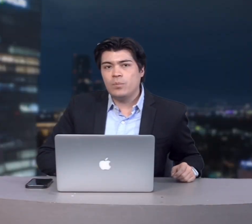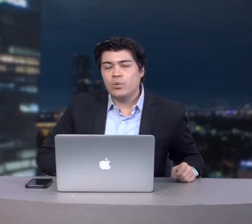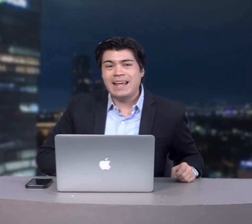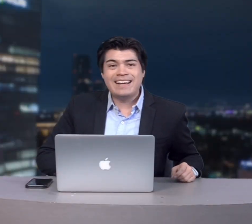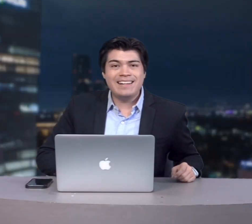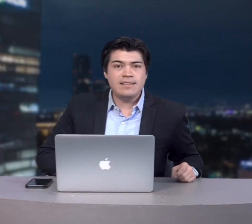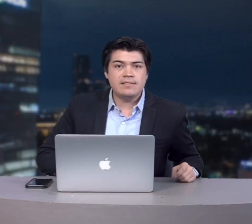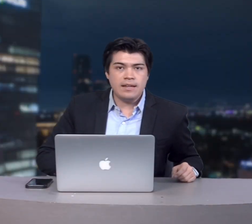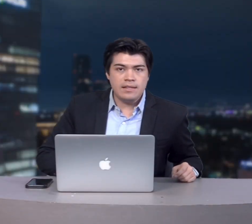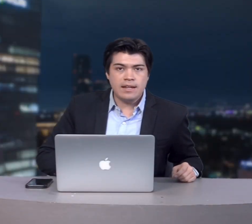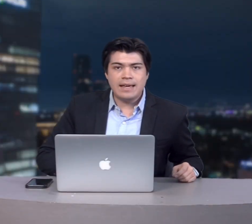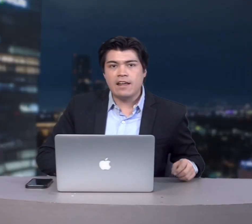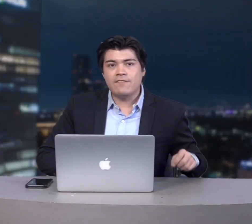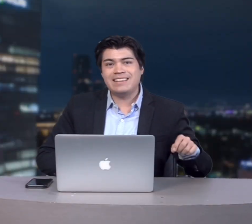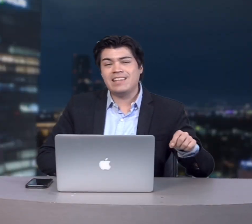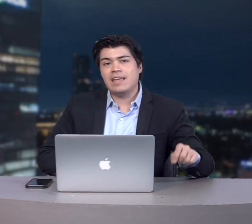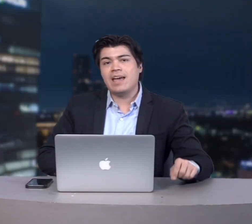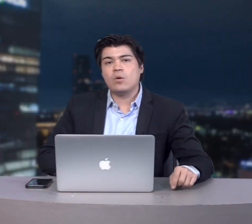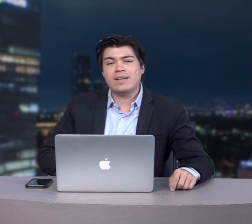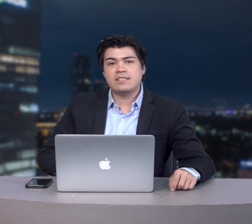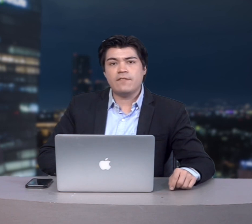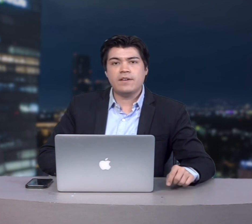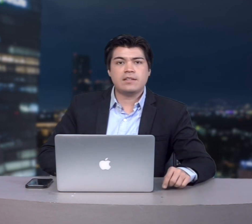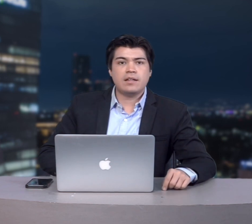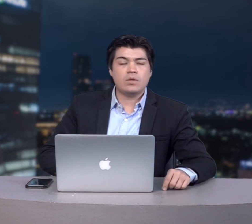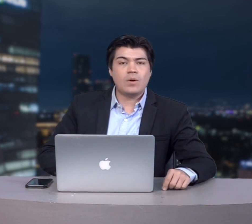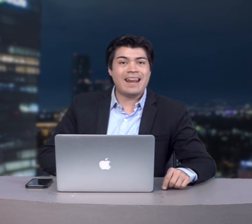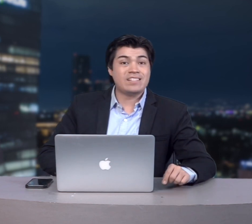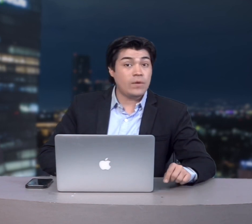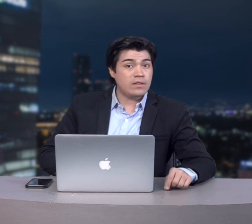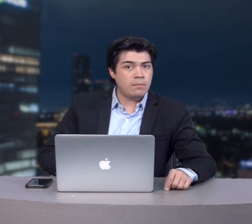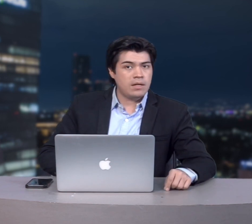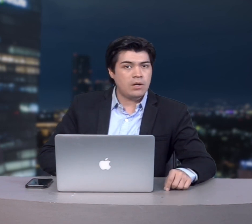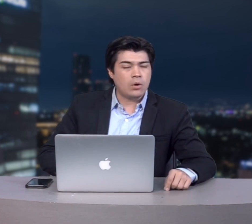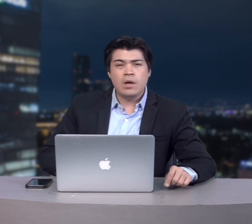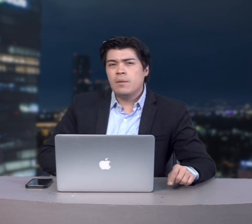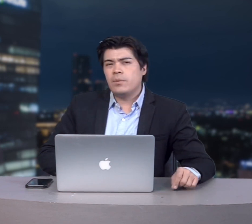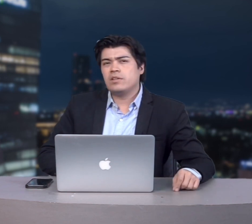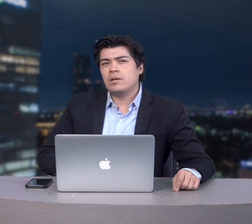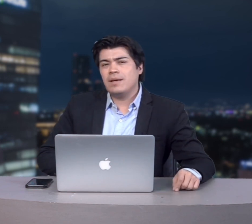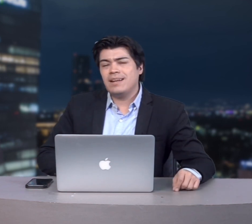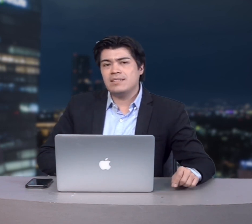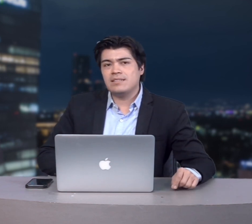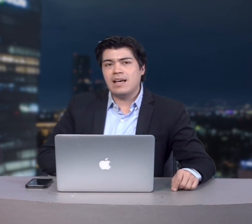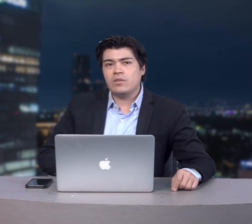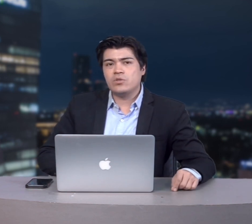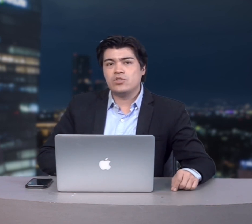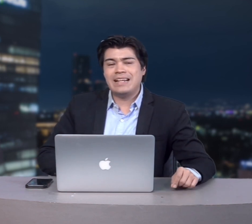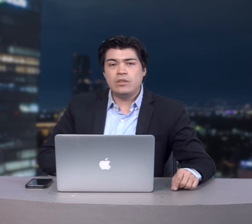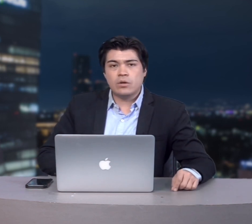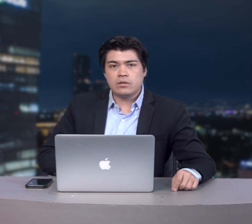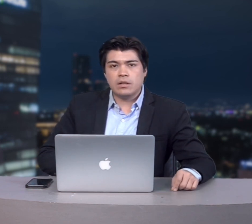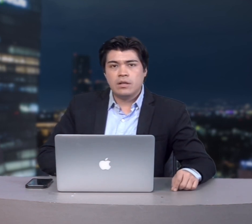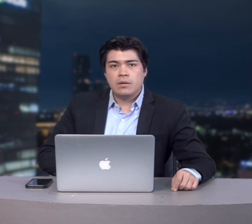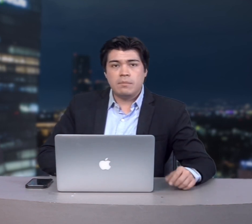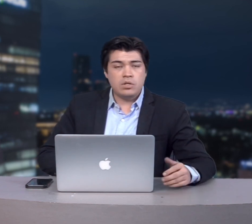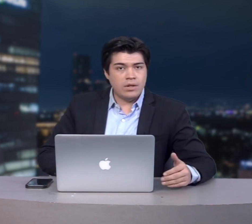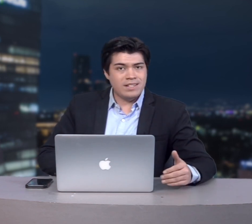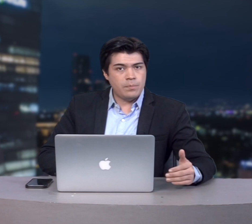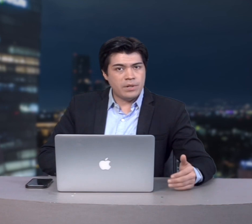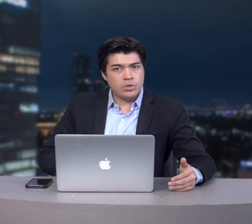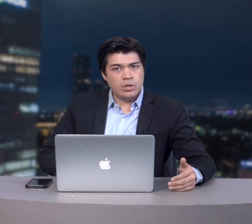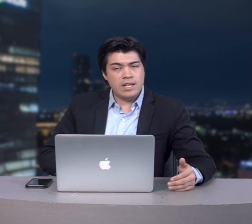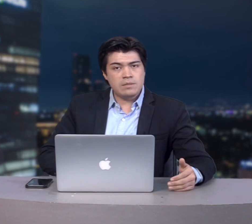pasando por una crisis hídrica la falta de agua está afectando a la Ciudad de México pero también a estados del norte